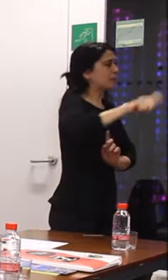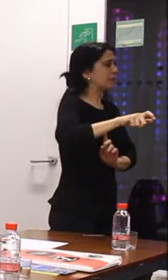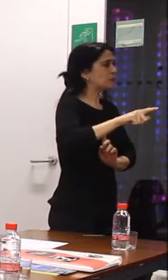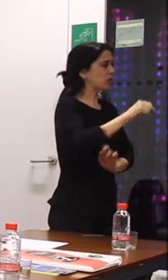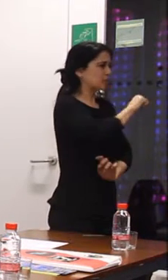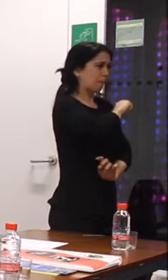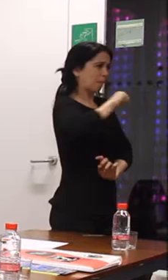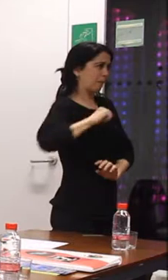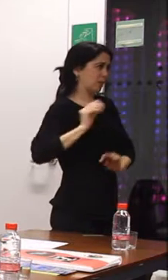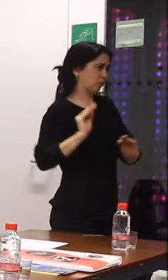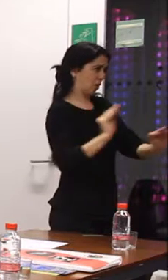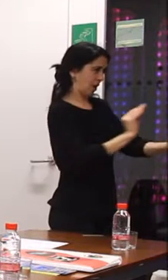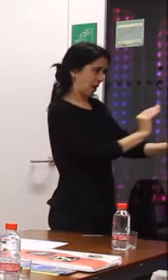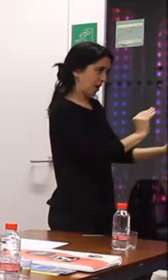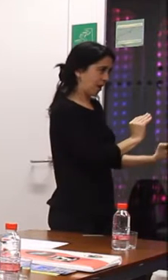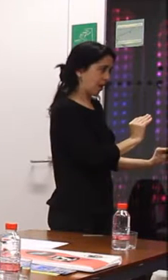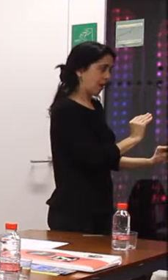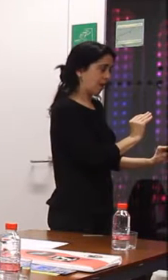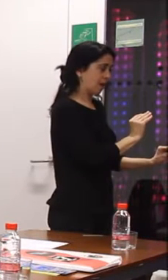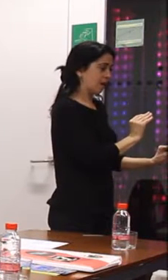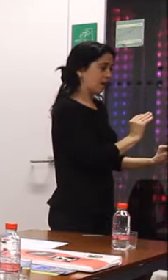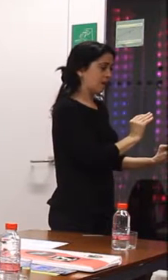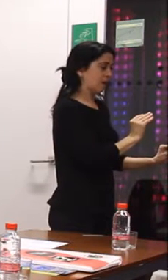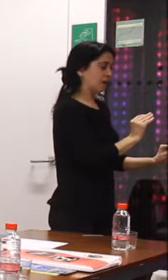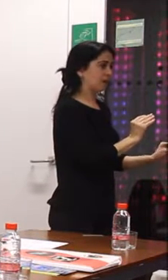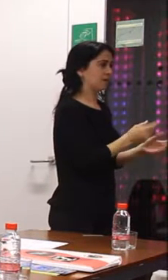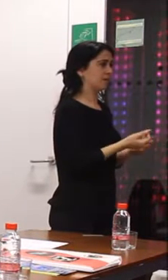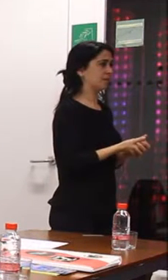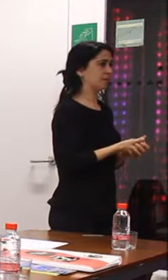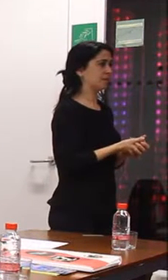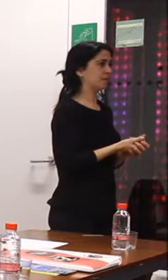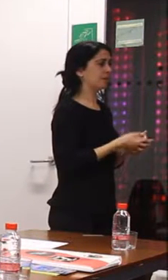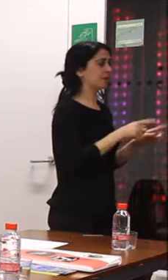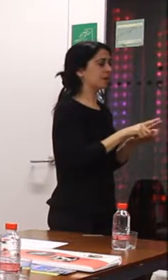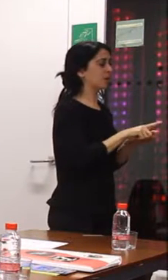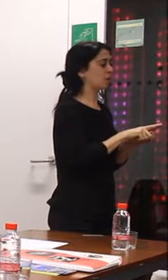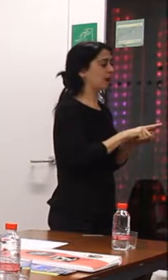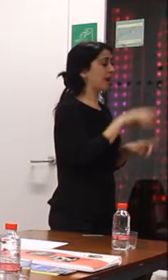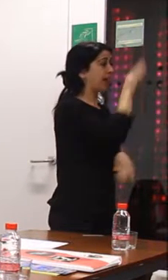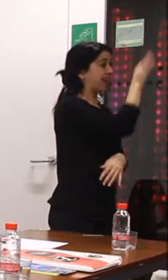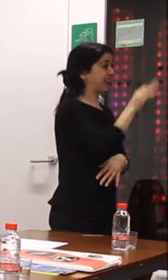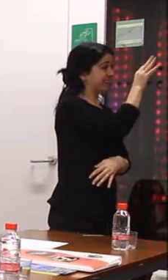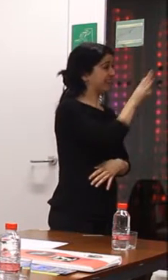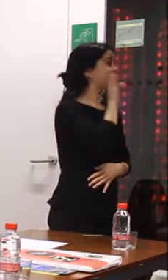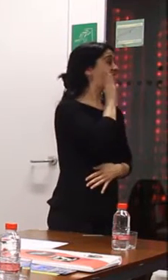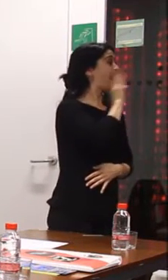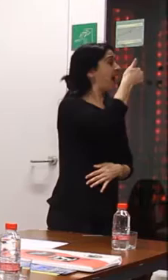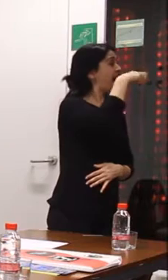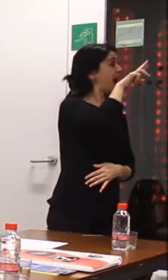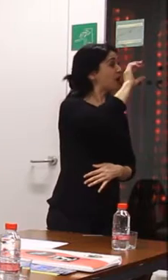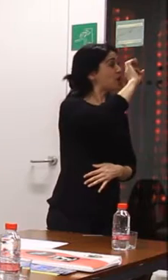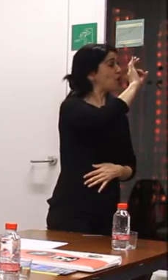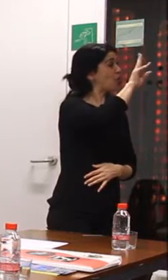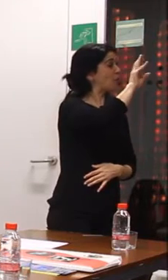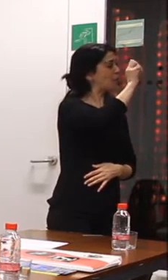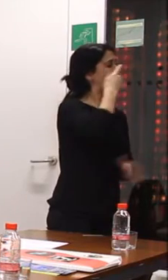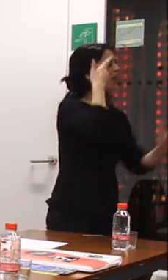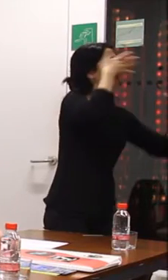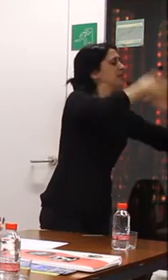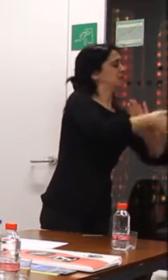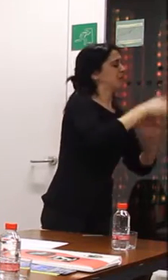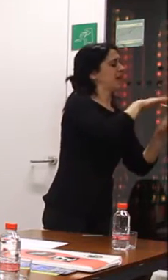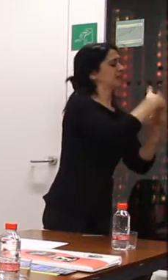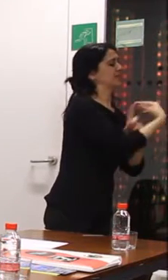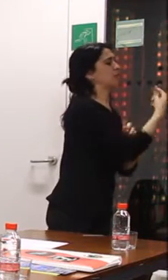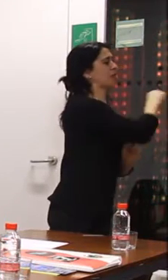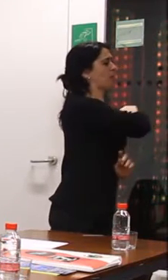que vienen a definirse a través de este índice o de esta tasa AROPE. La tasa AROPE te puede valorar la